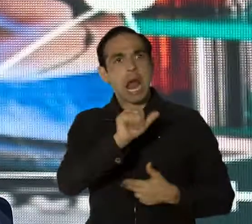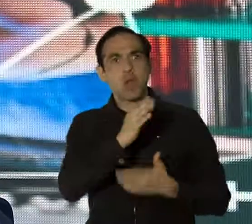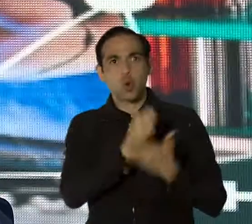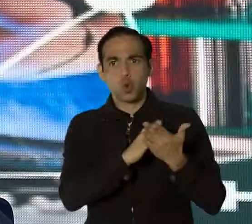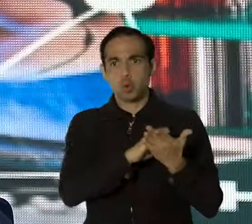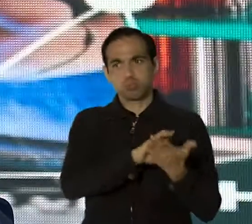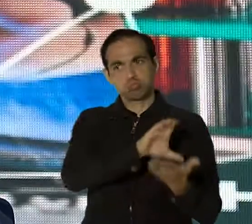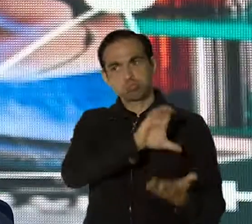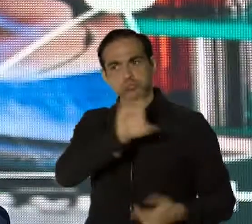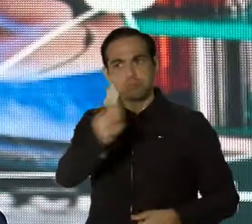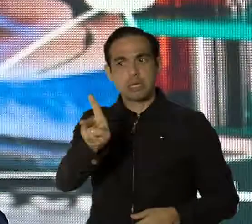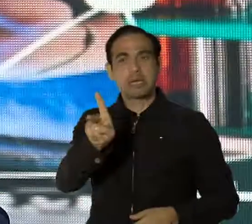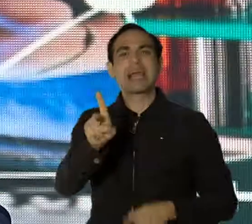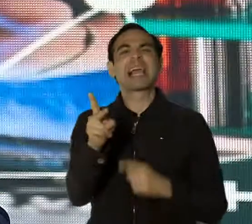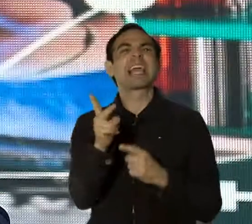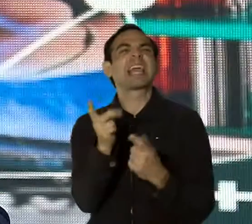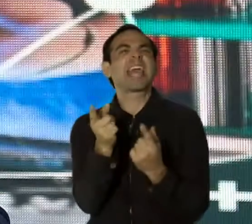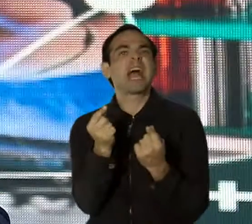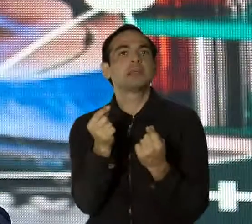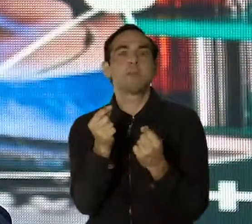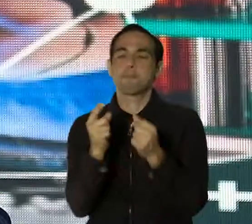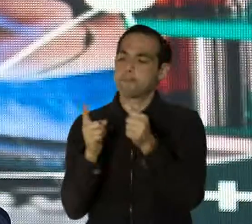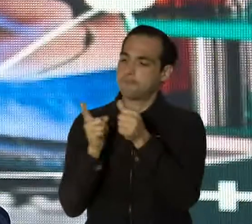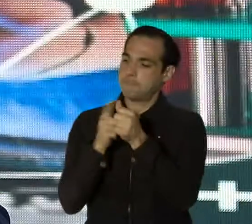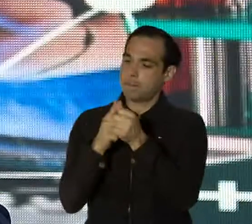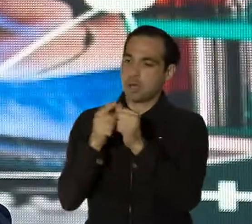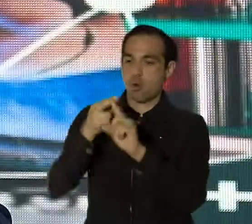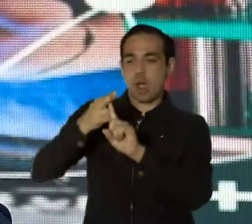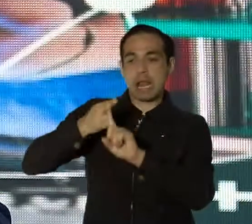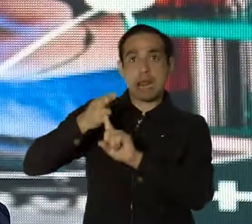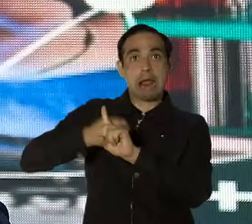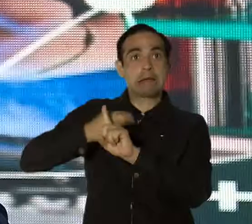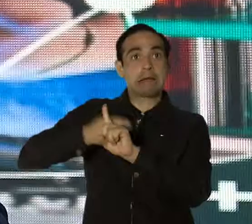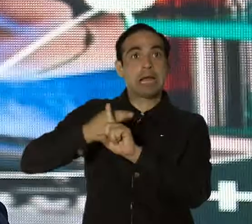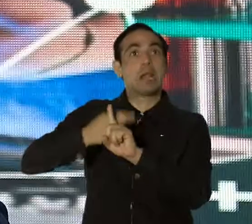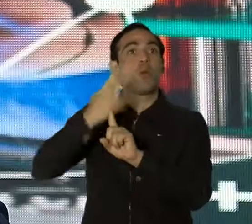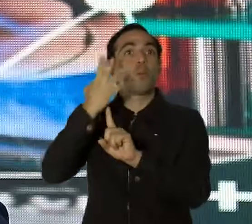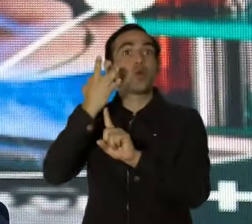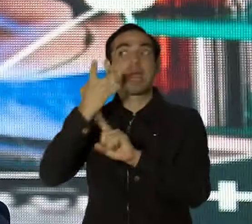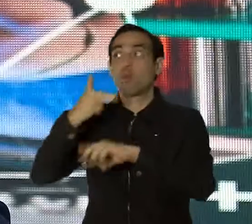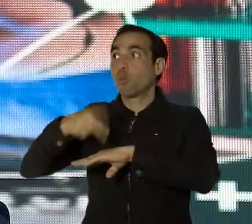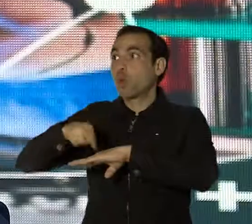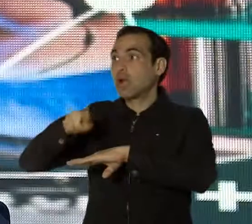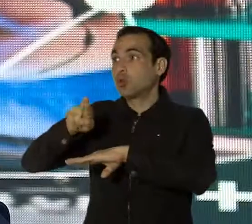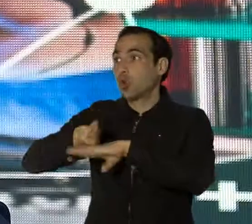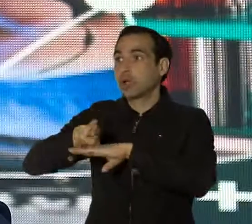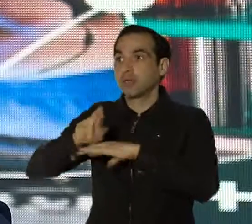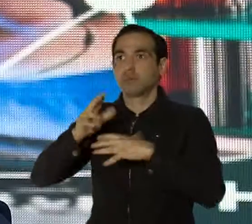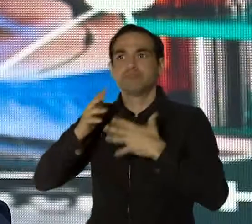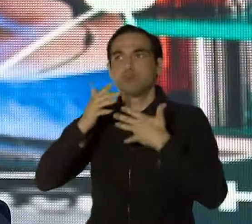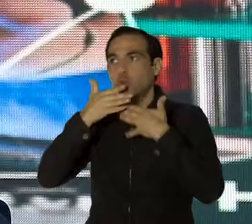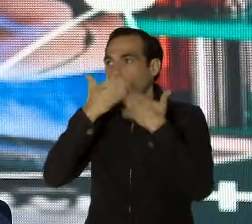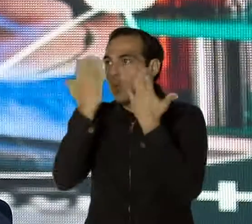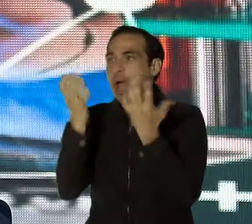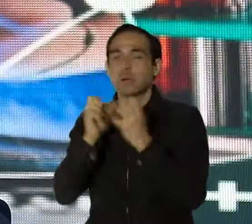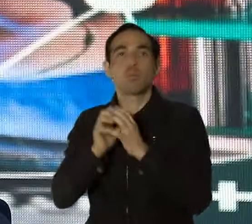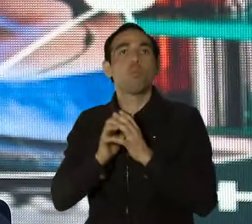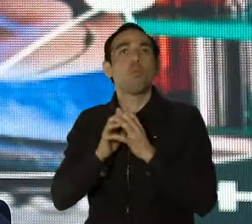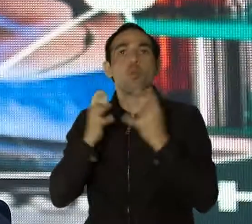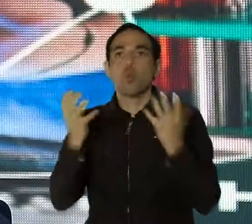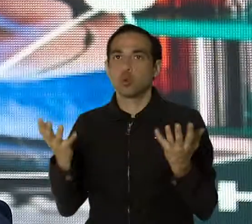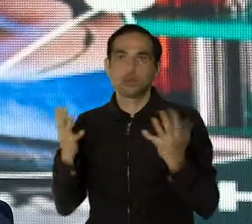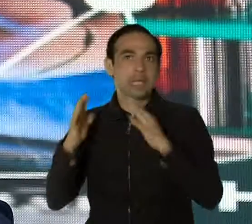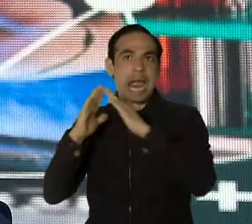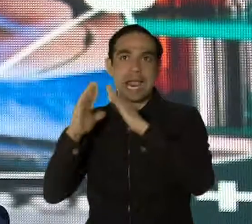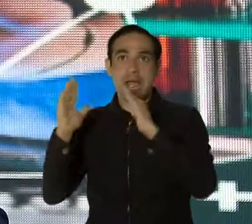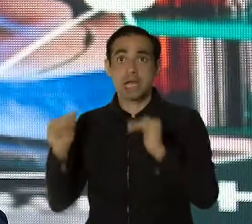alquilar primero. No hay inventario en Puerto Rico para compra. Las propiedades en muchos sectores se han triplicado los